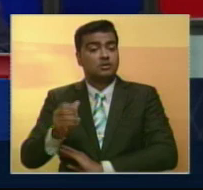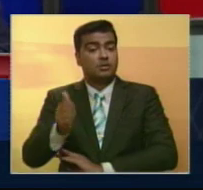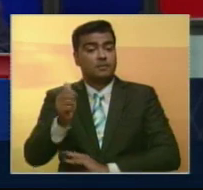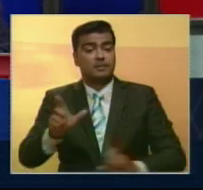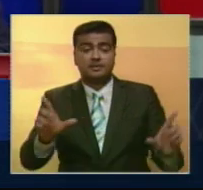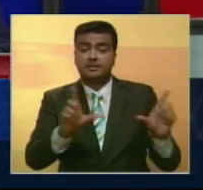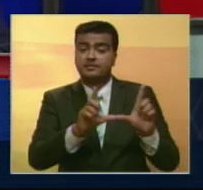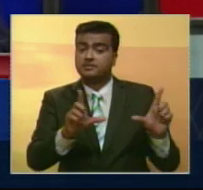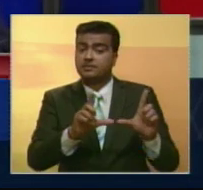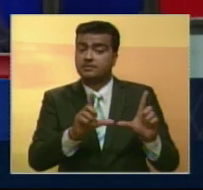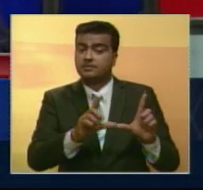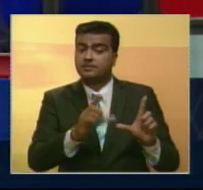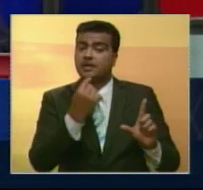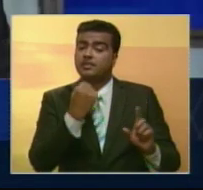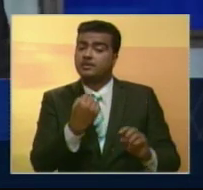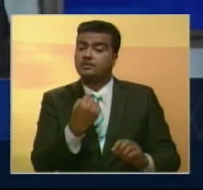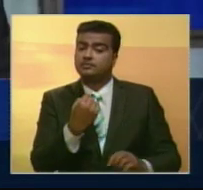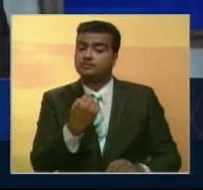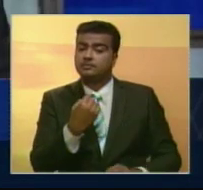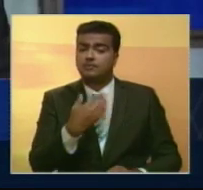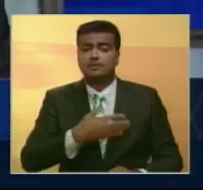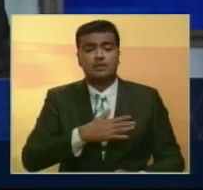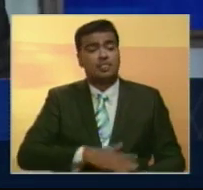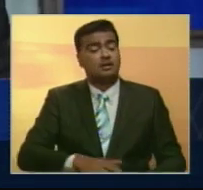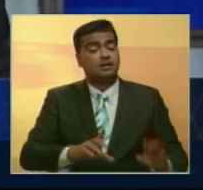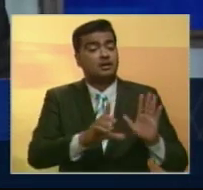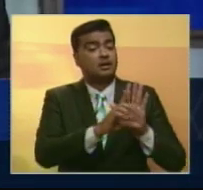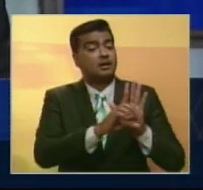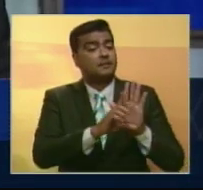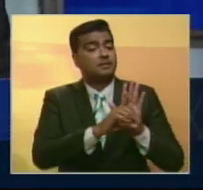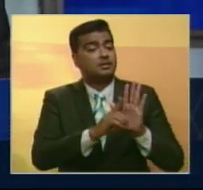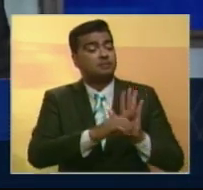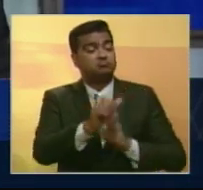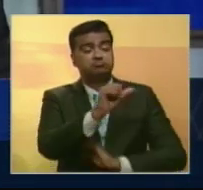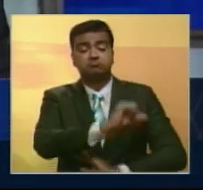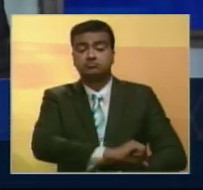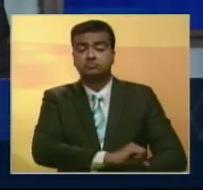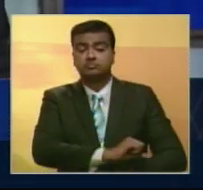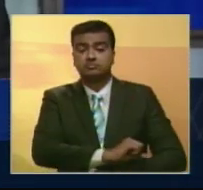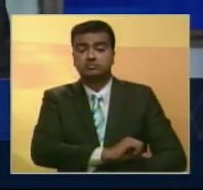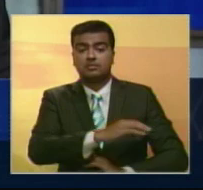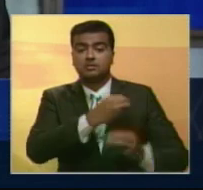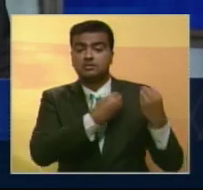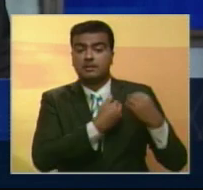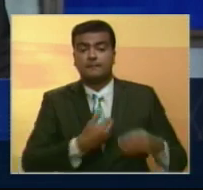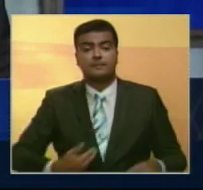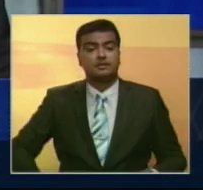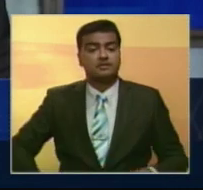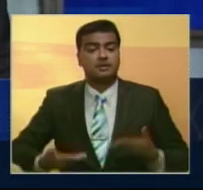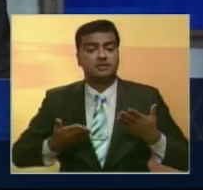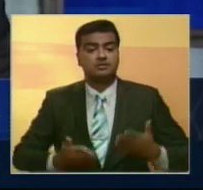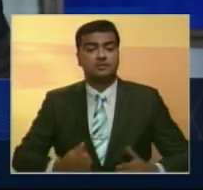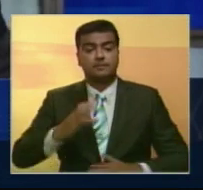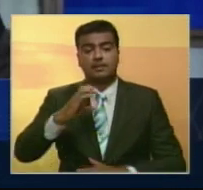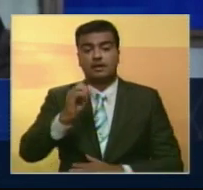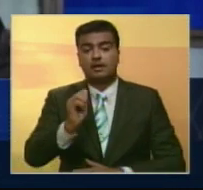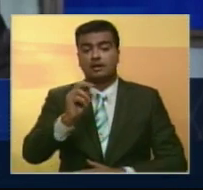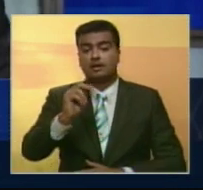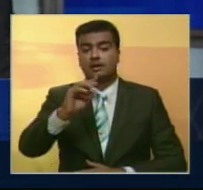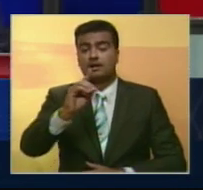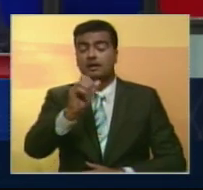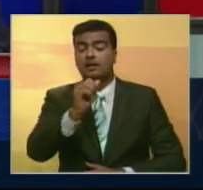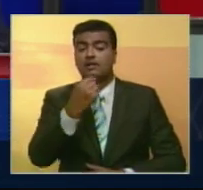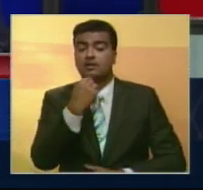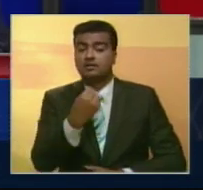televisado. Trump insinuó que Cruz puede estar legalmente descalificado para ser jefe de Estado al haber nacido en Canadá, ante lo